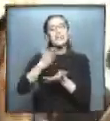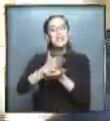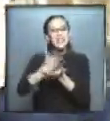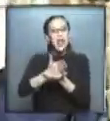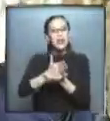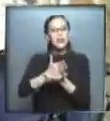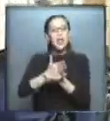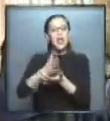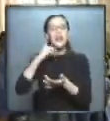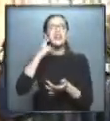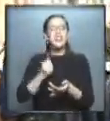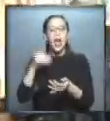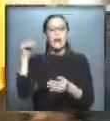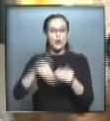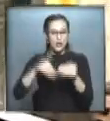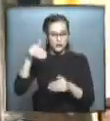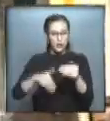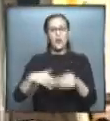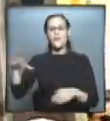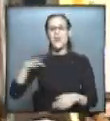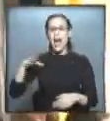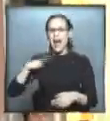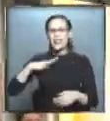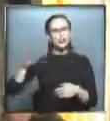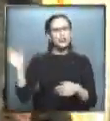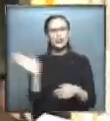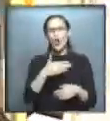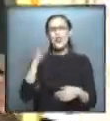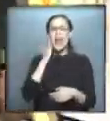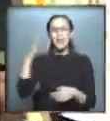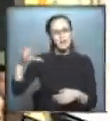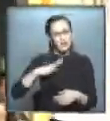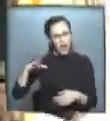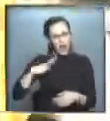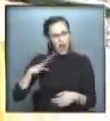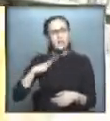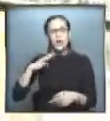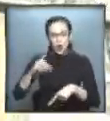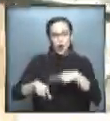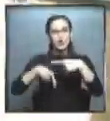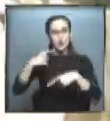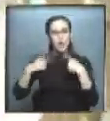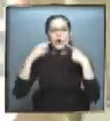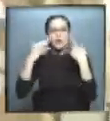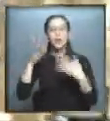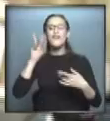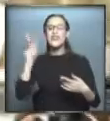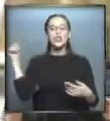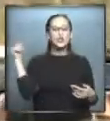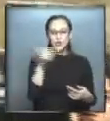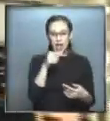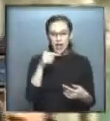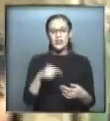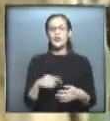electoral. Falta toda la tarde y la seguiremos cubriendo minuto a minuto con Visión 7, todas las alternativas,